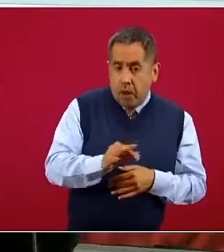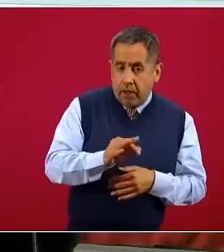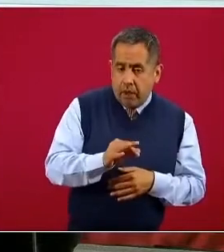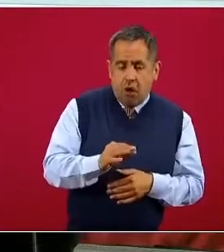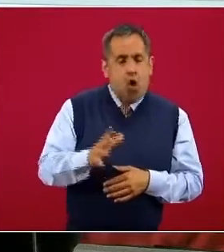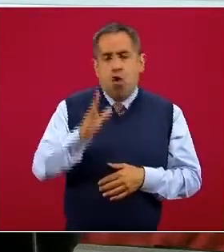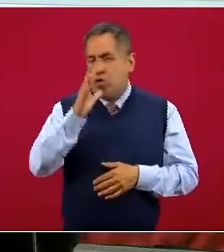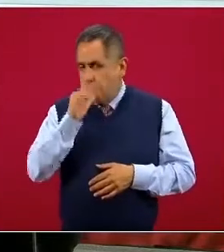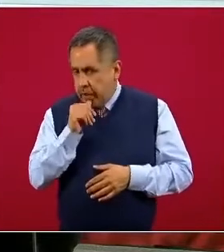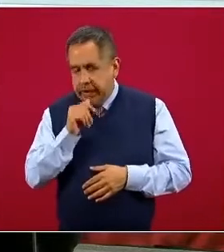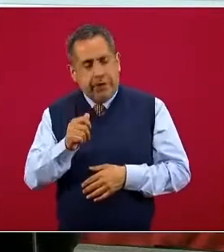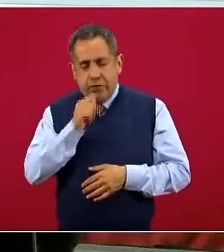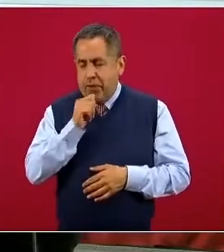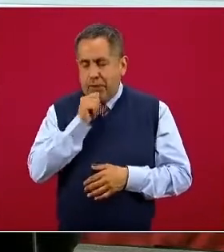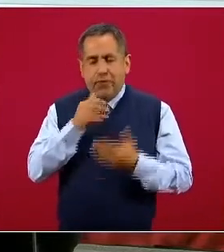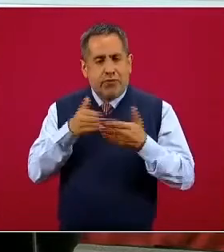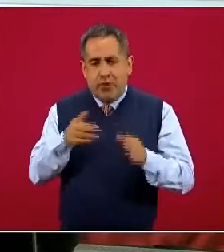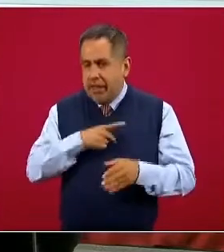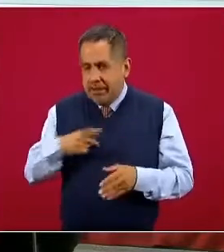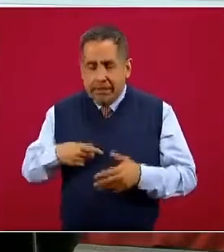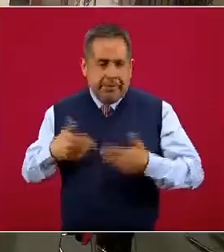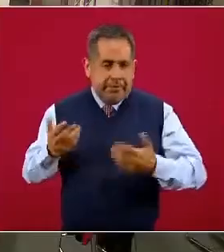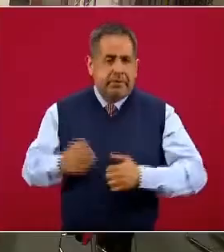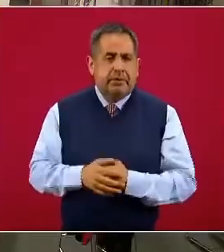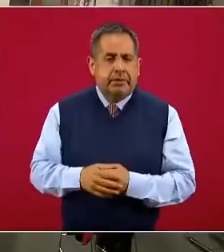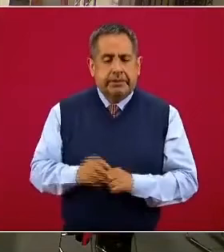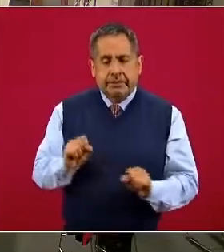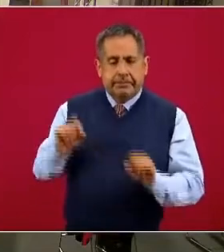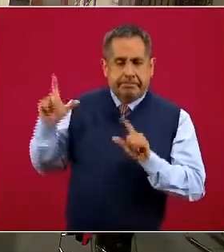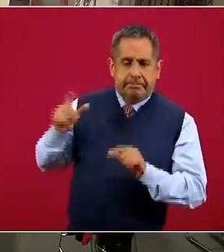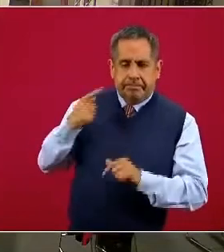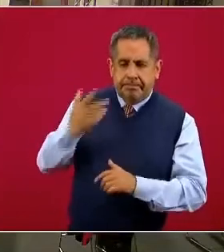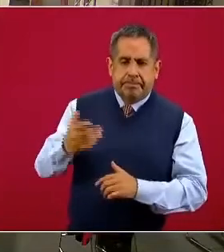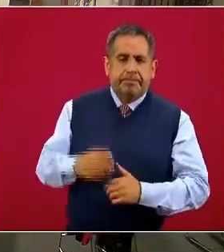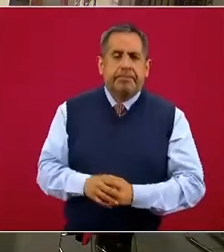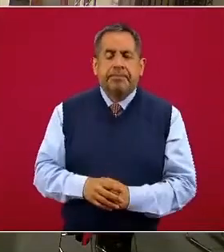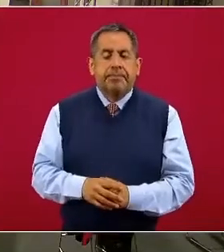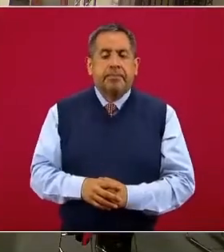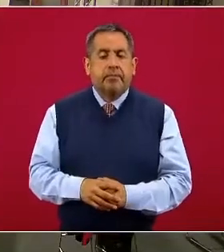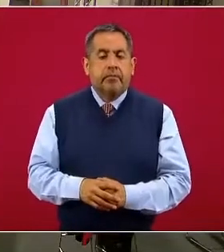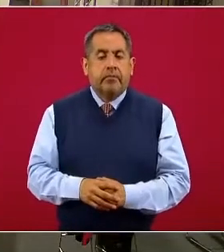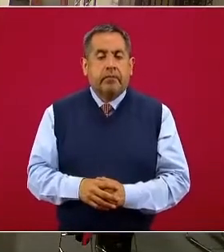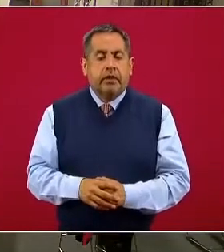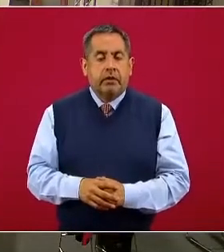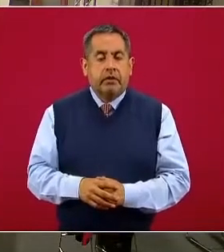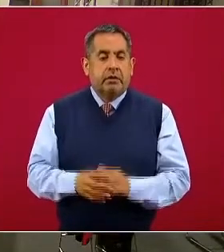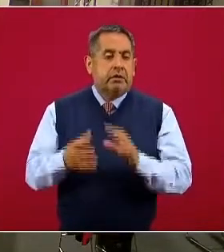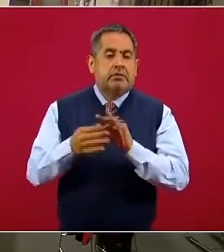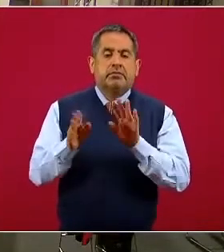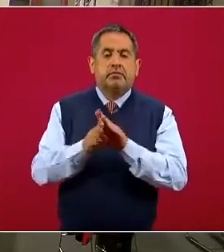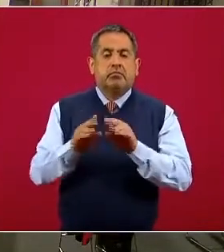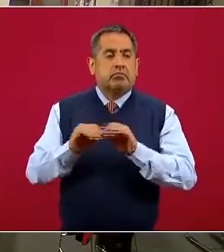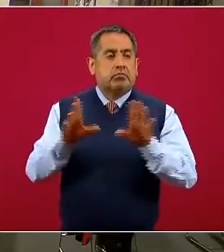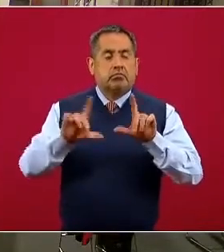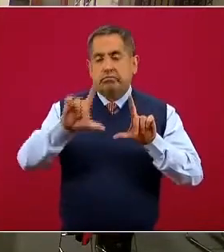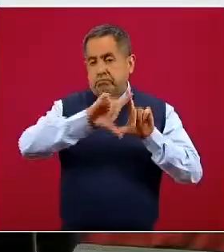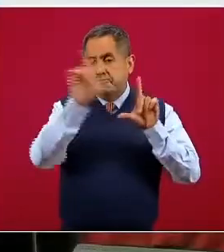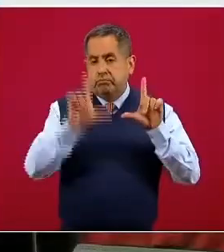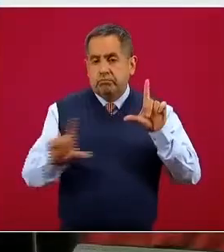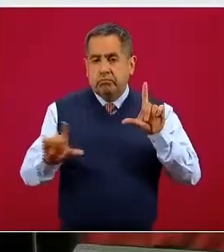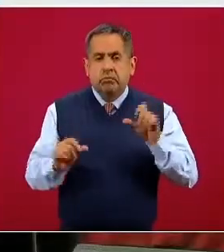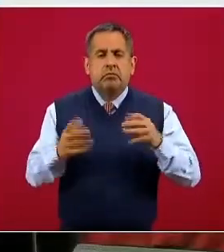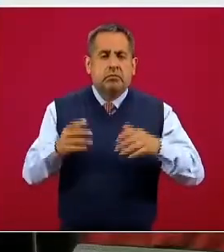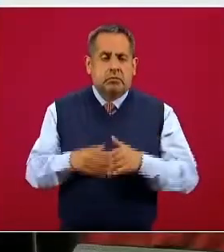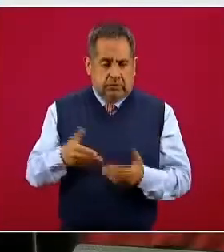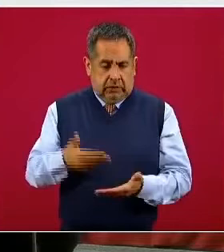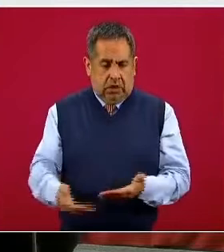deben de realizar. Veamos la siguiente diapositiva. Actualizamos las cifras nacionales. Para